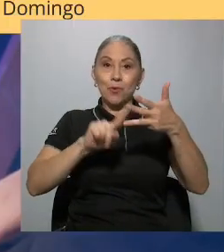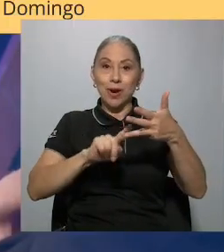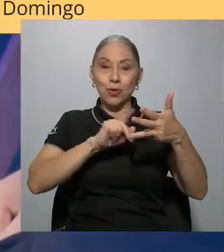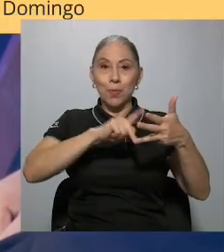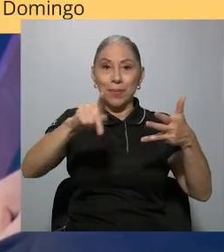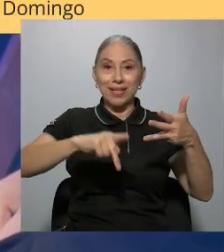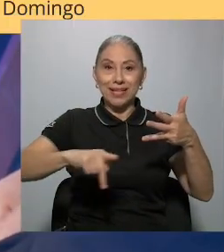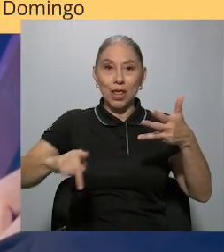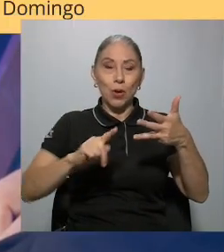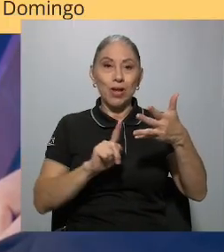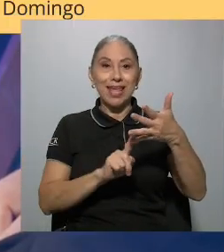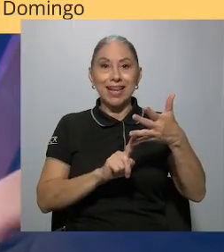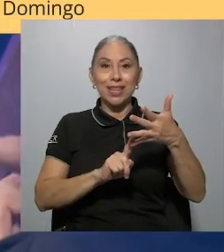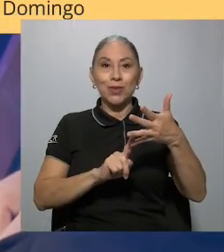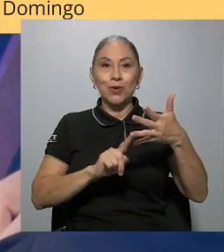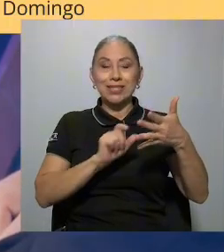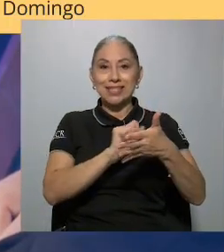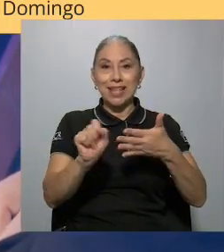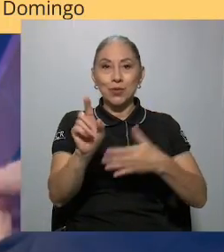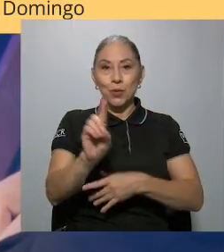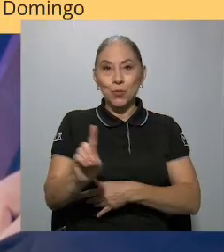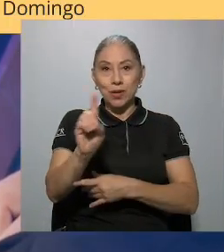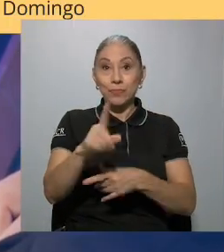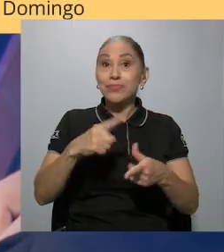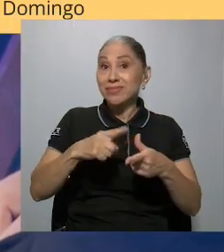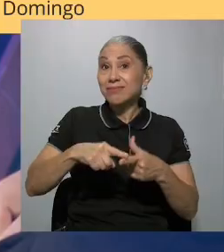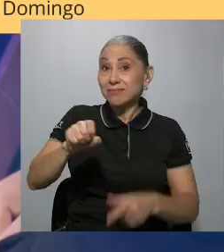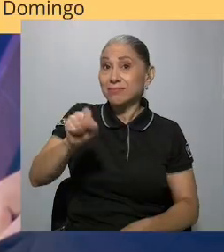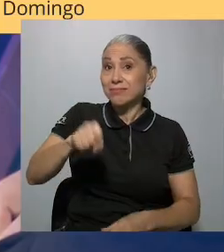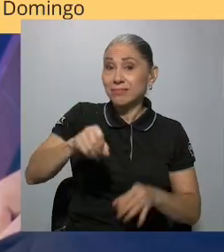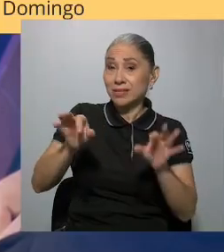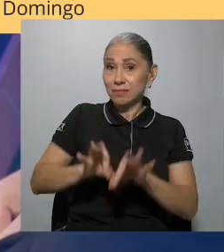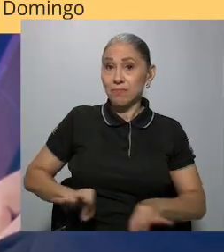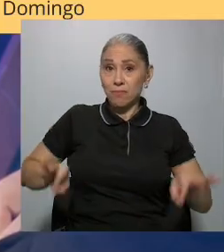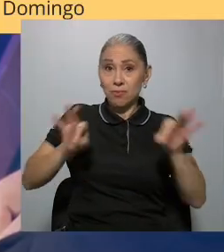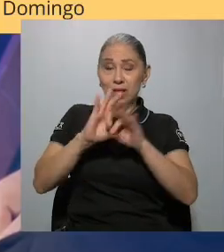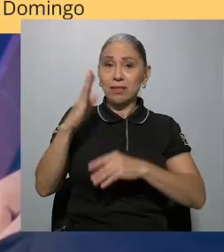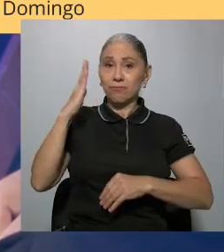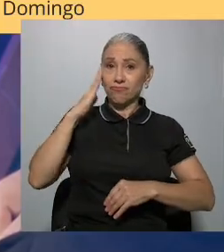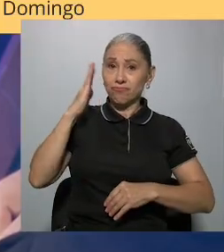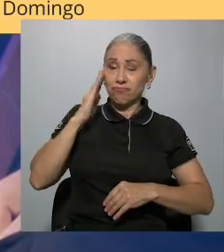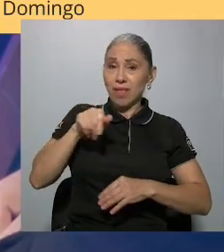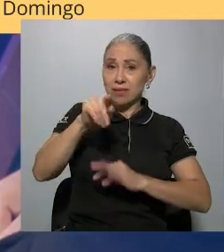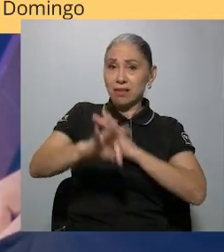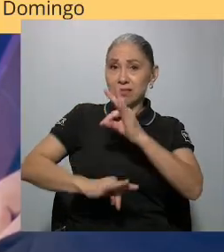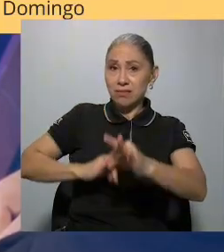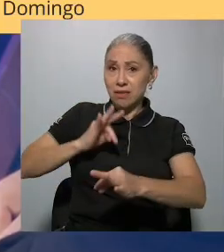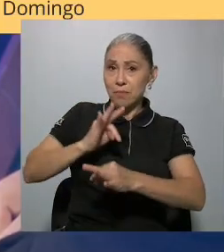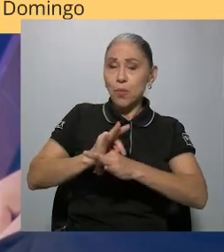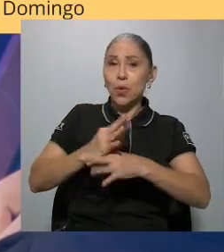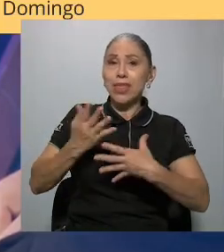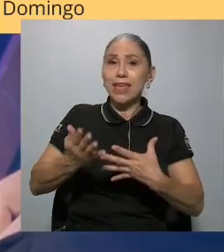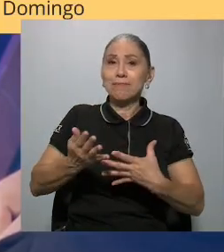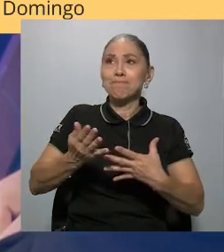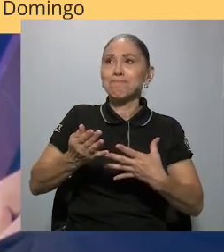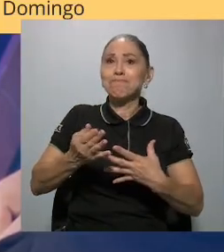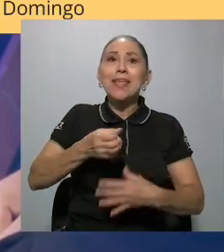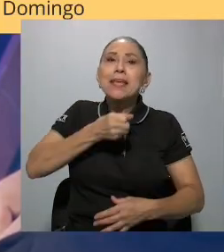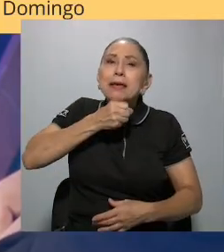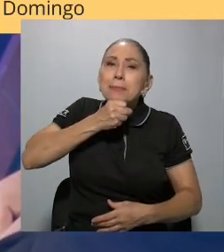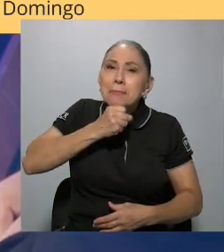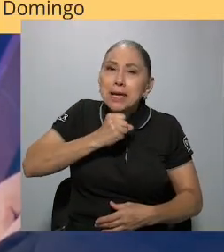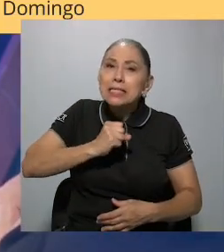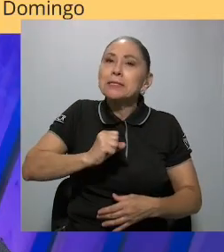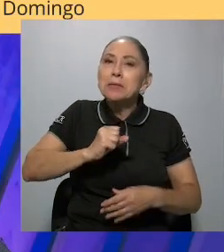pasa a ser Belén, en el cuarto Pérez Celedón y en el quinto Santo Domingo. ¿Verdad? Entonces sí es importante tomar en